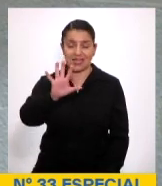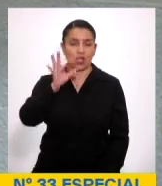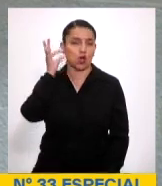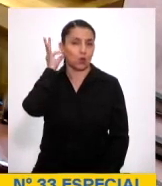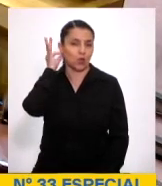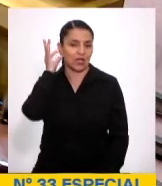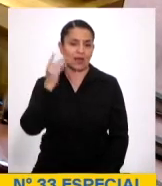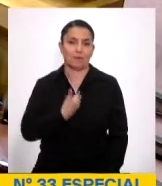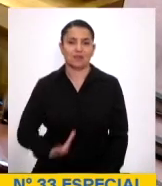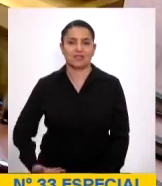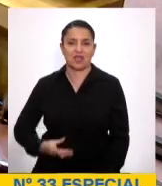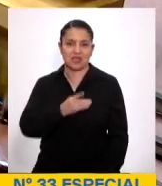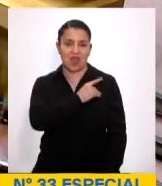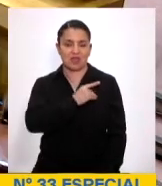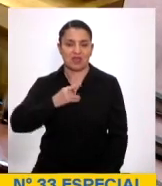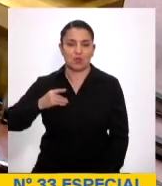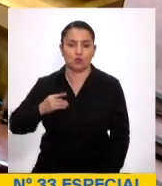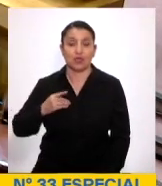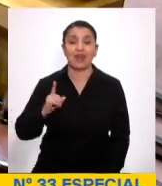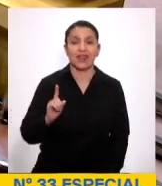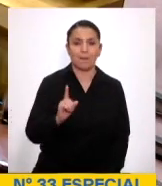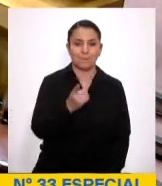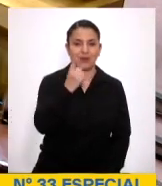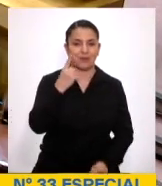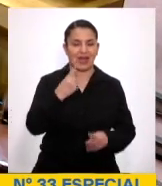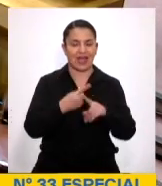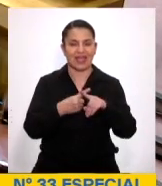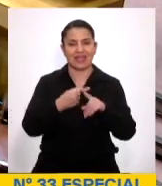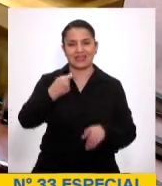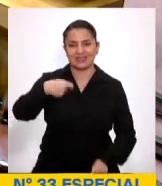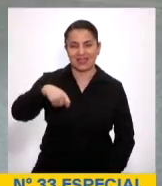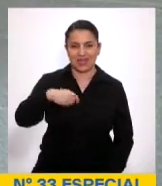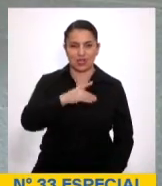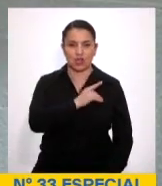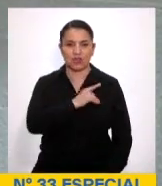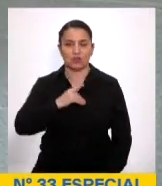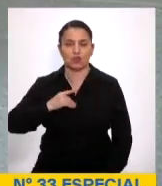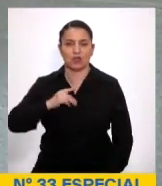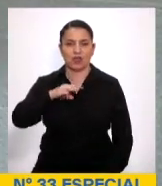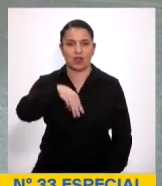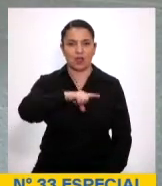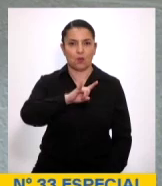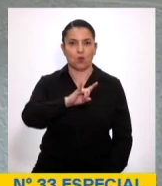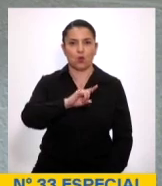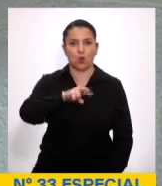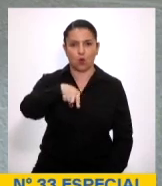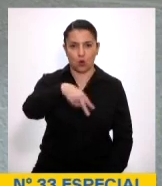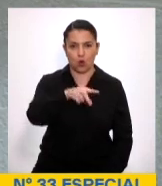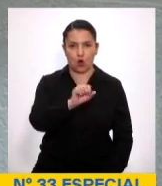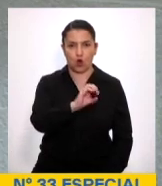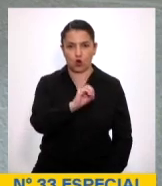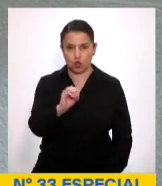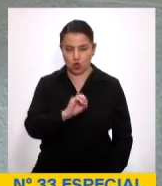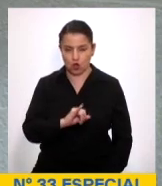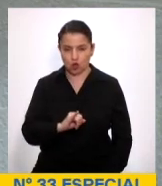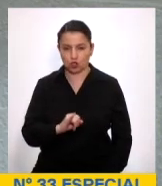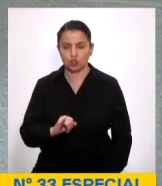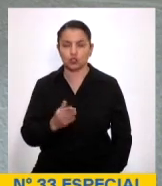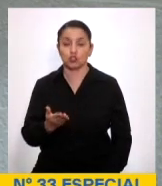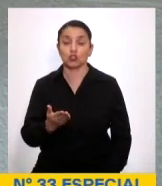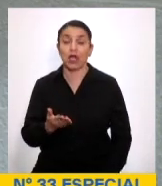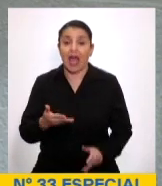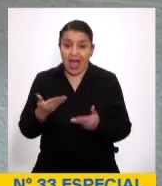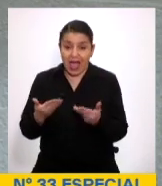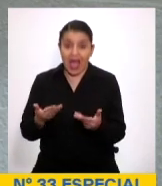diputadas y diputados habiendo sido la primera la ex senadora y diputada Adriana actualmente la cámara también es presidida por una